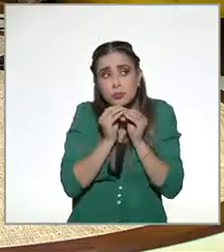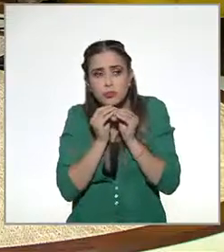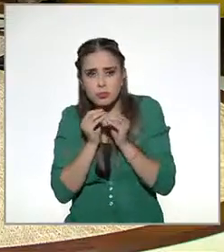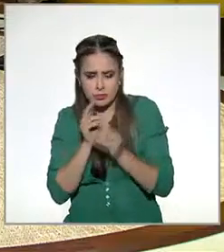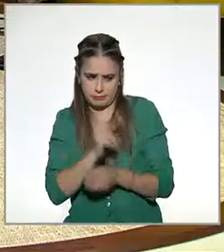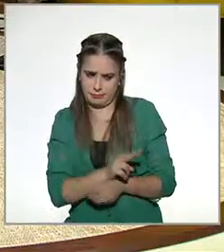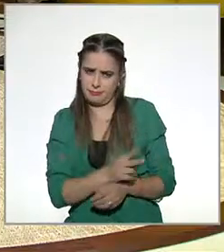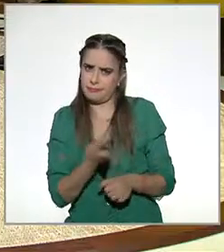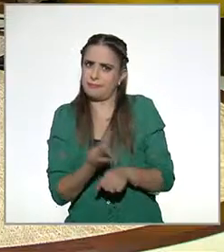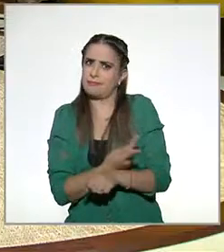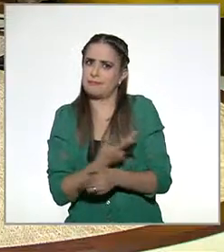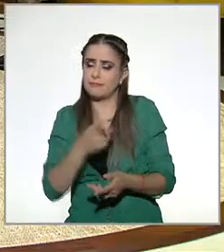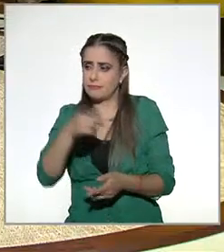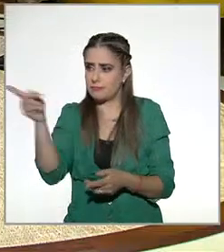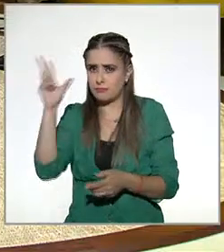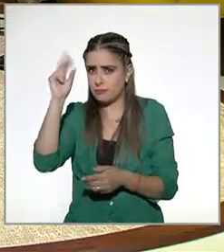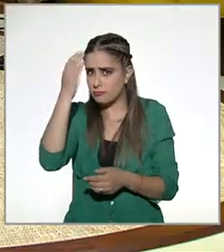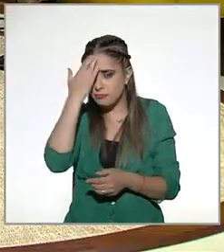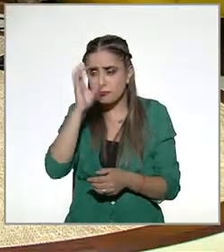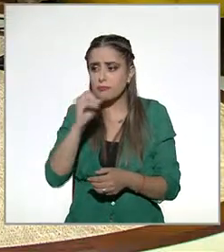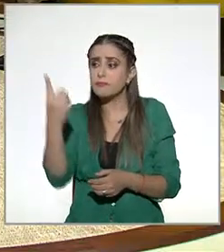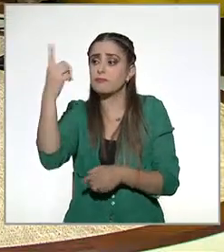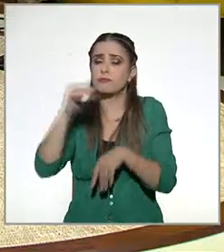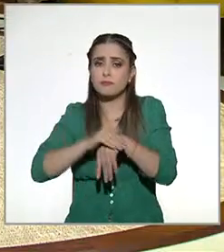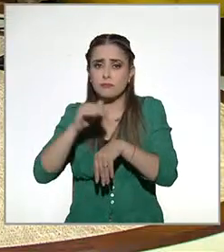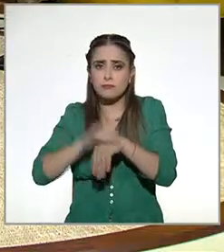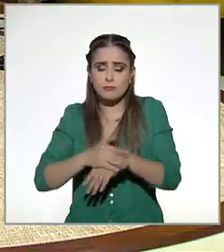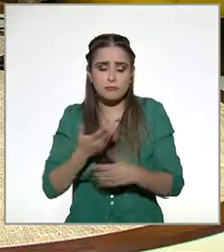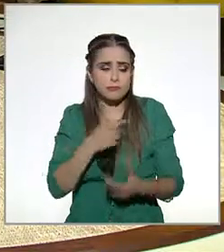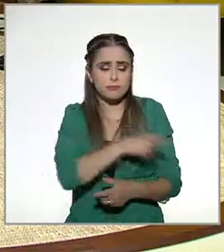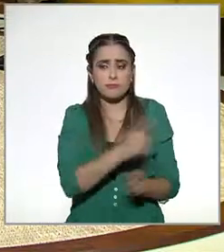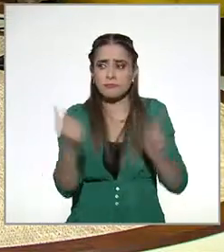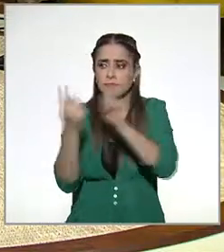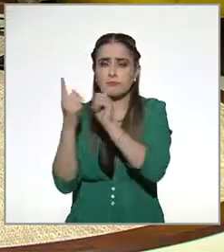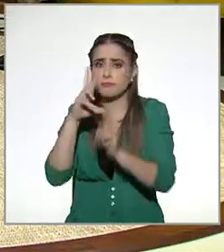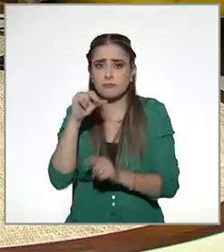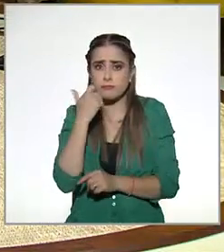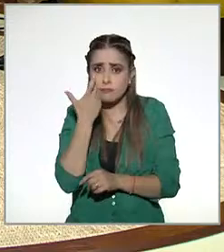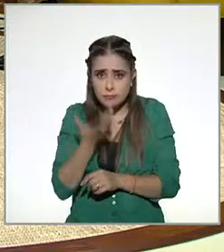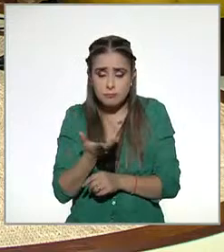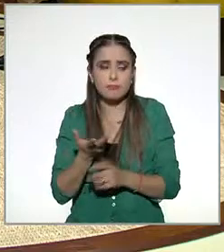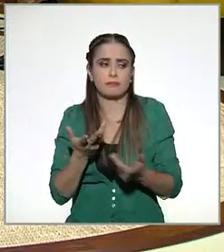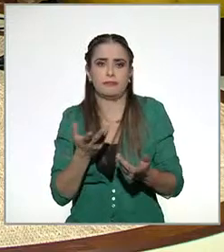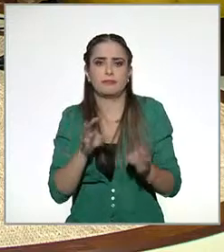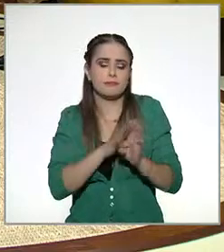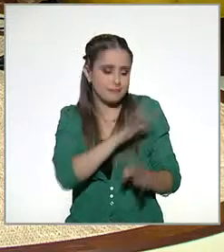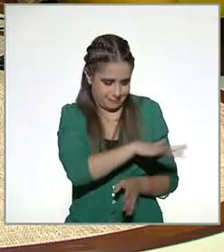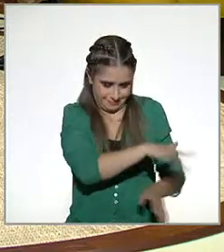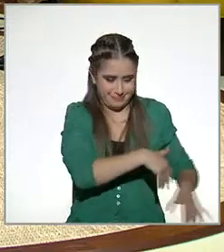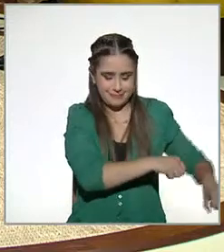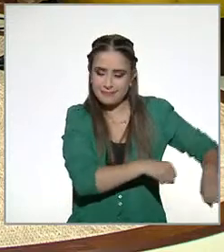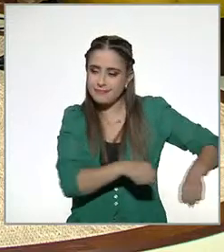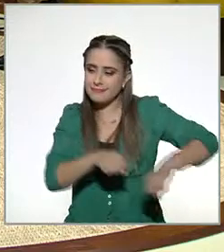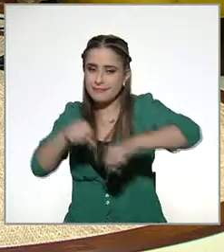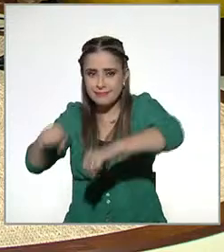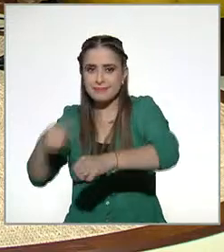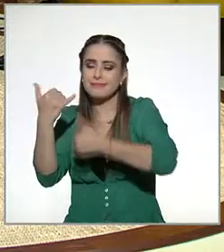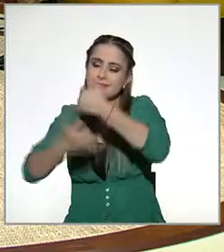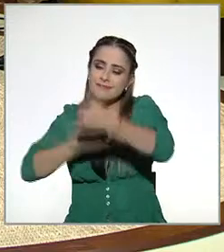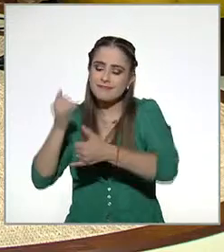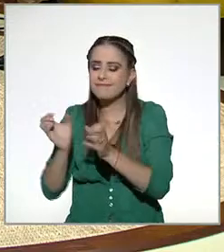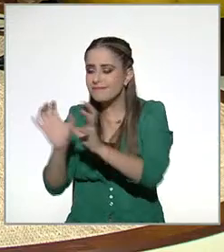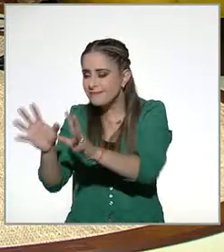atención, aunque no conozca a nadie o solo tenga un amiguito. ¿Qué puede hacer una madre para ayudarle? Pues acercarse al juego de pelotas y jugar con las